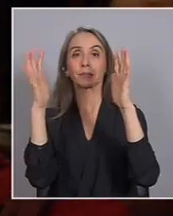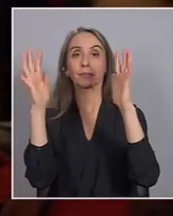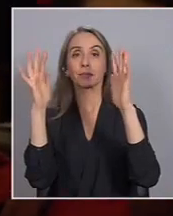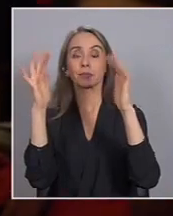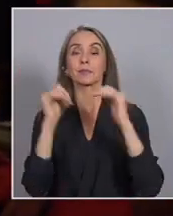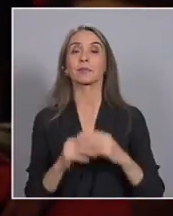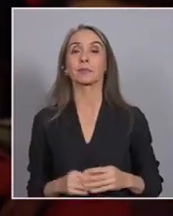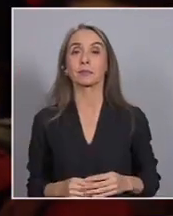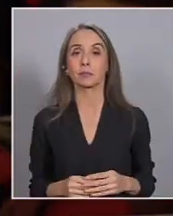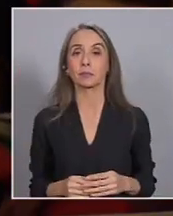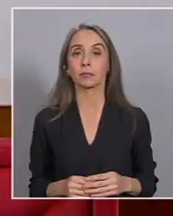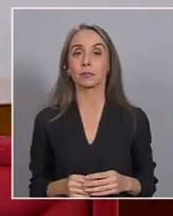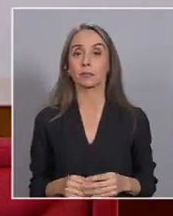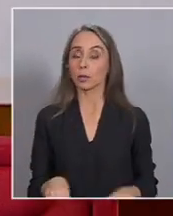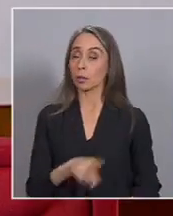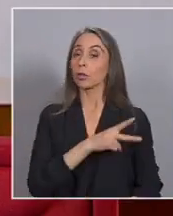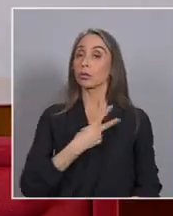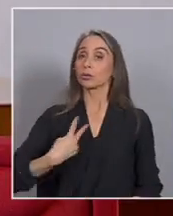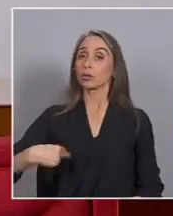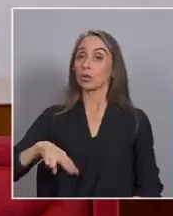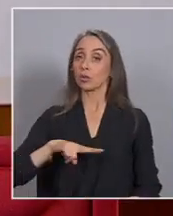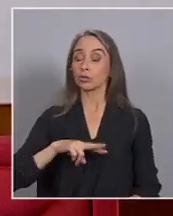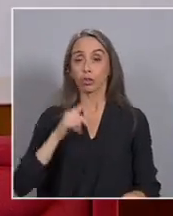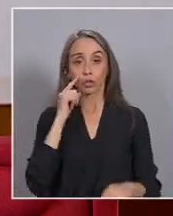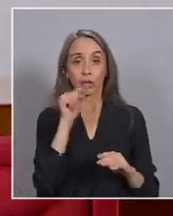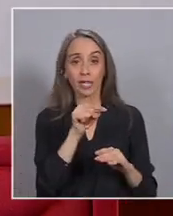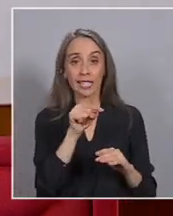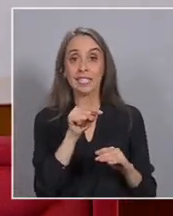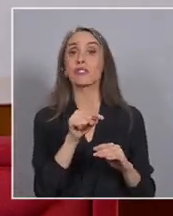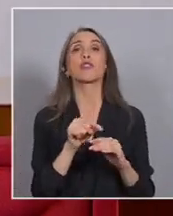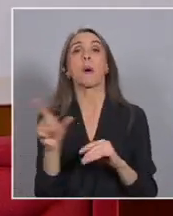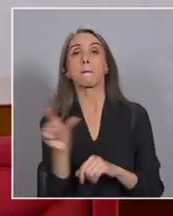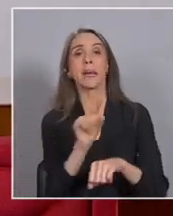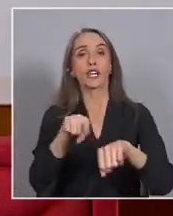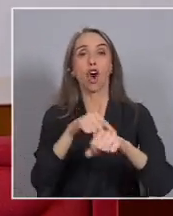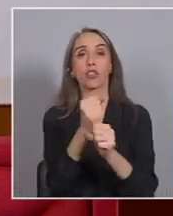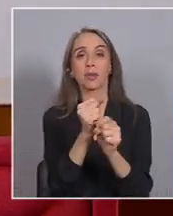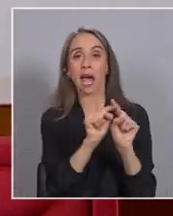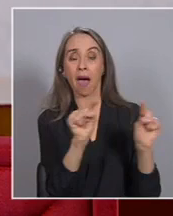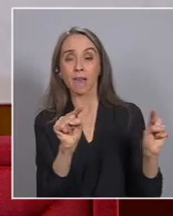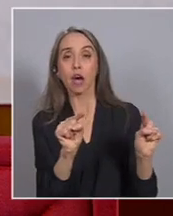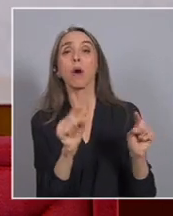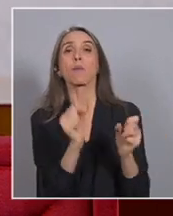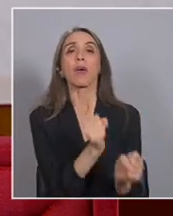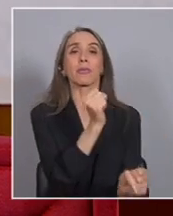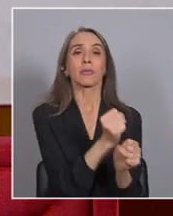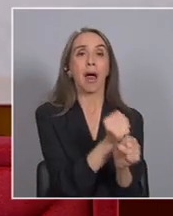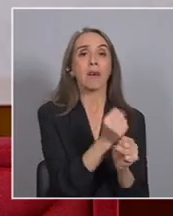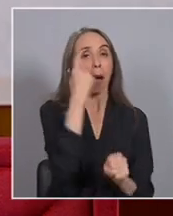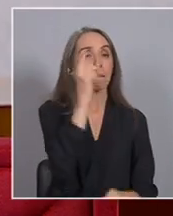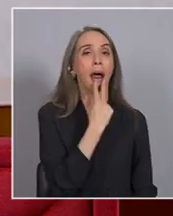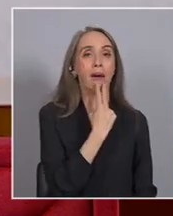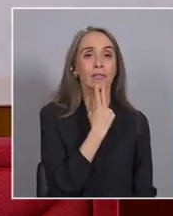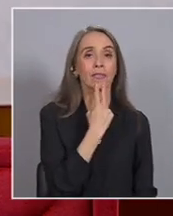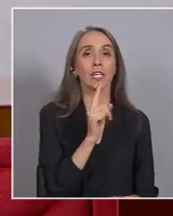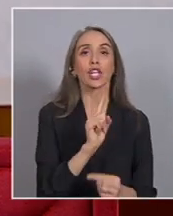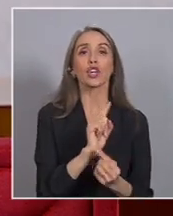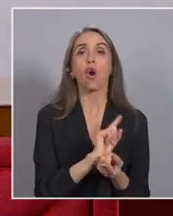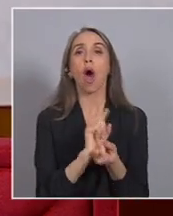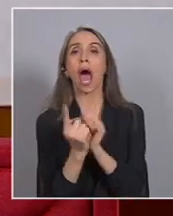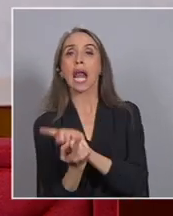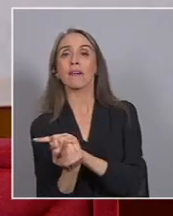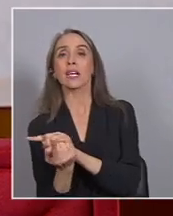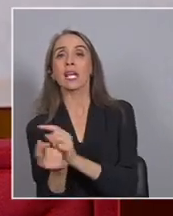lo consideramos como un espacio para que podamos trabajar para vivir y no para trabajar.